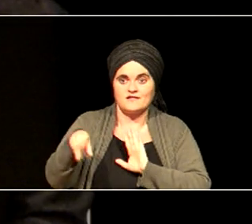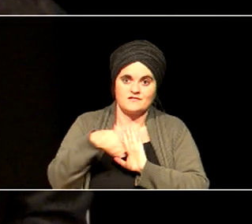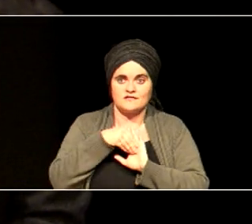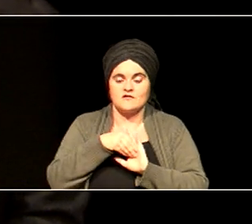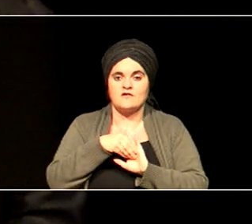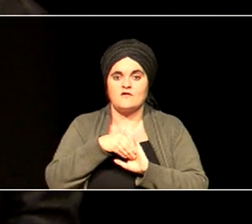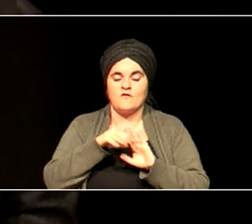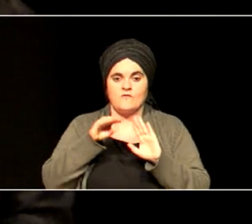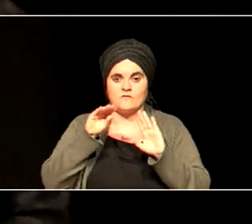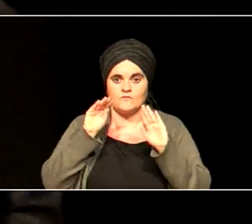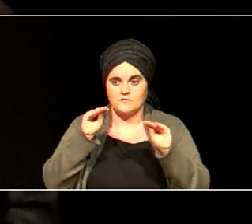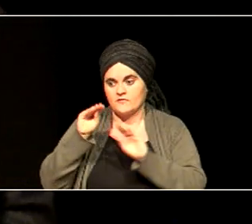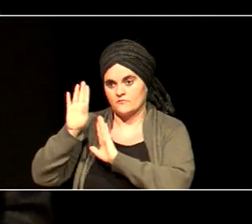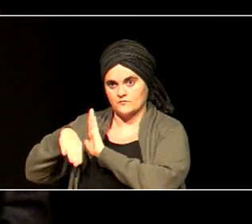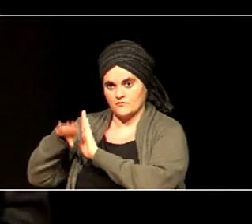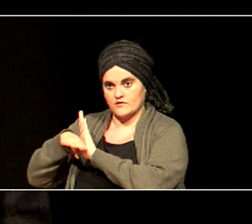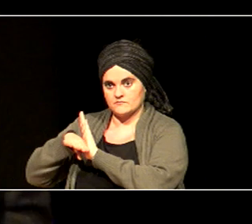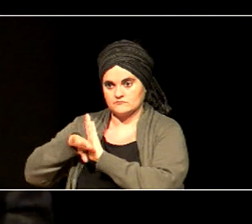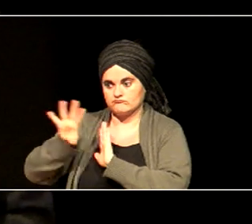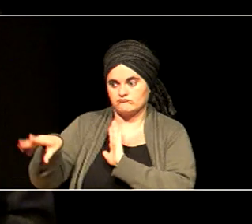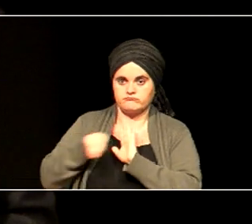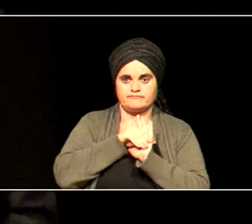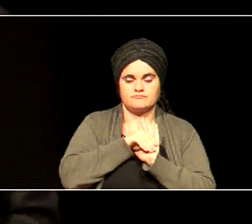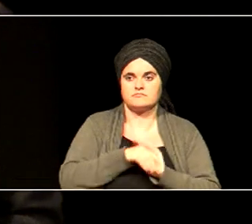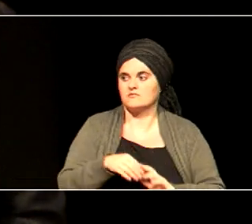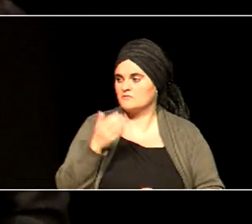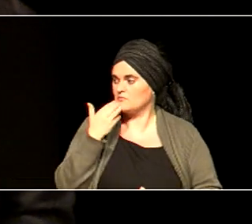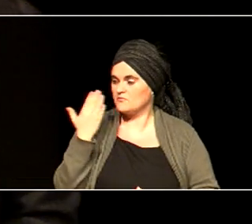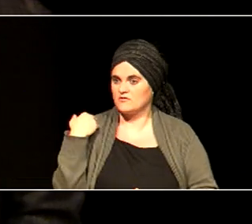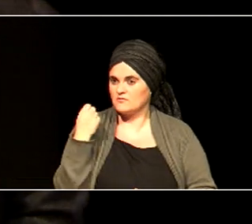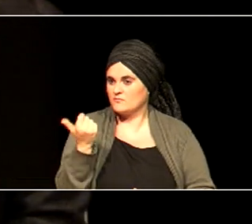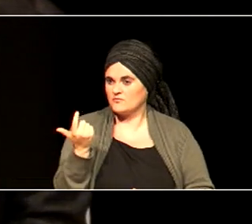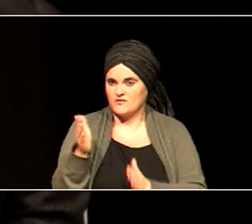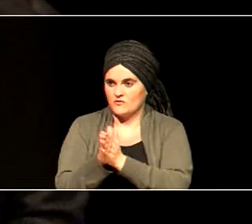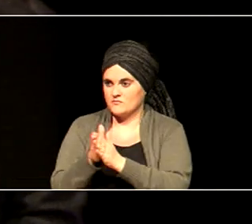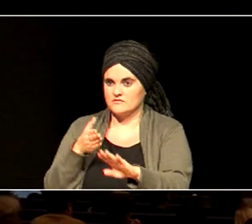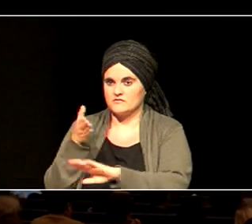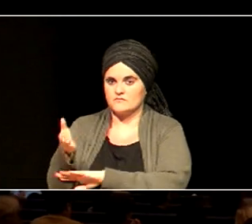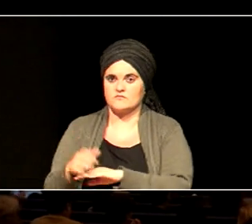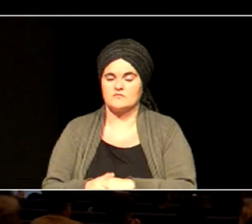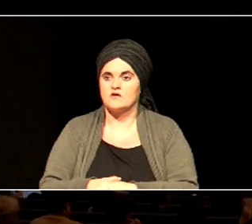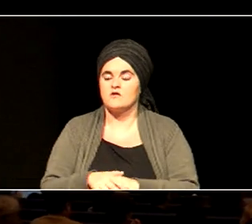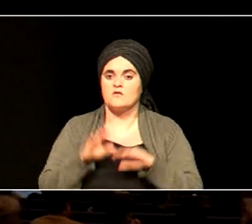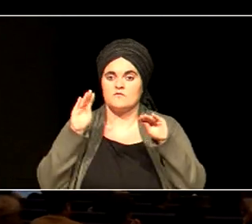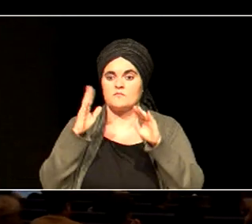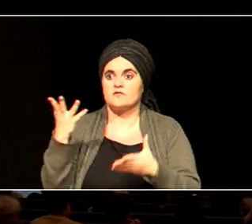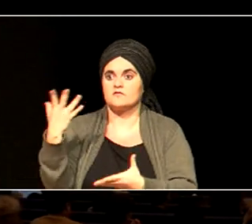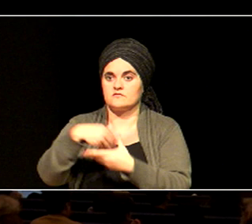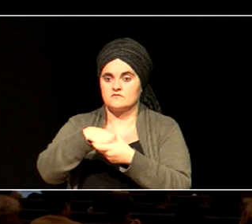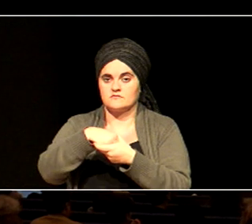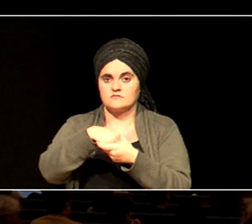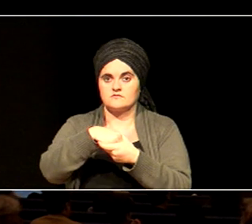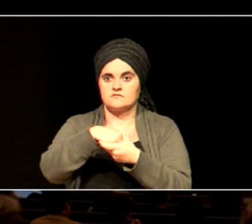OSATUS. Y, por ejemplo, el otro día en una formación, aquí tengo una compañera, en una formación de esas internas que estábamos trabajando